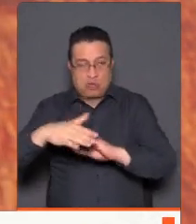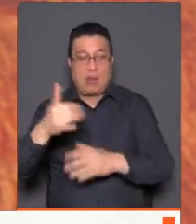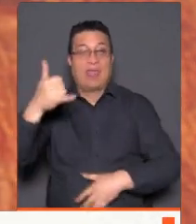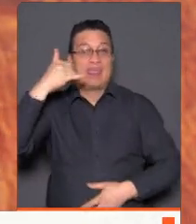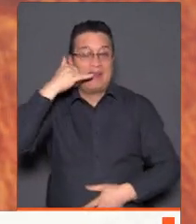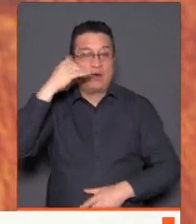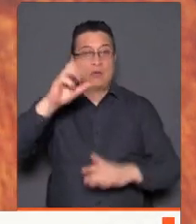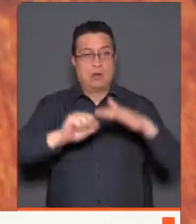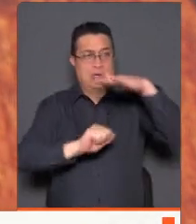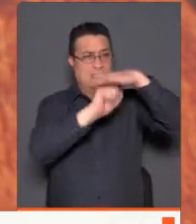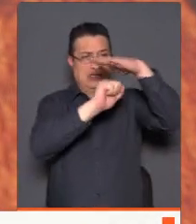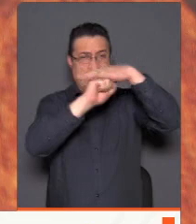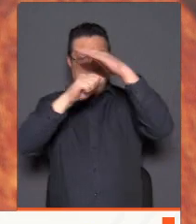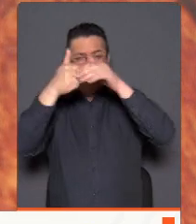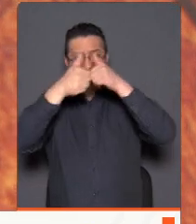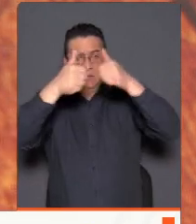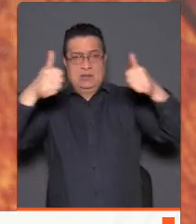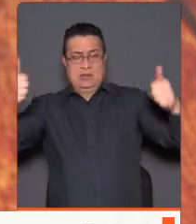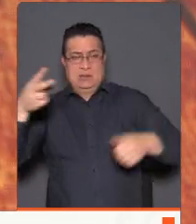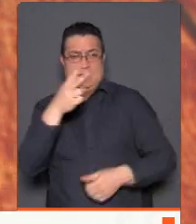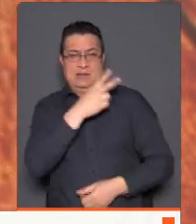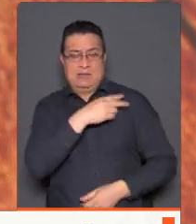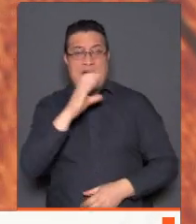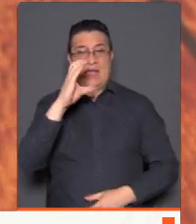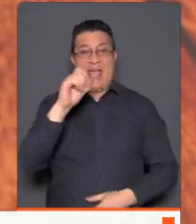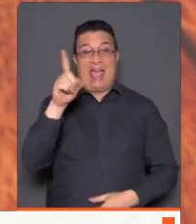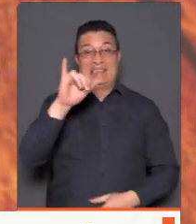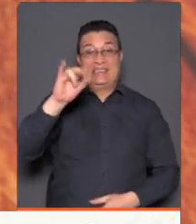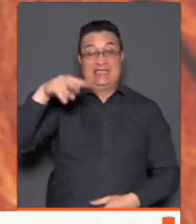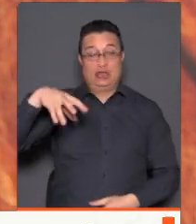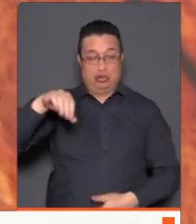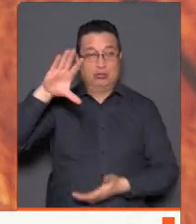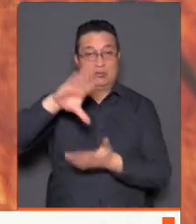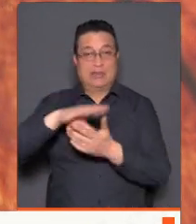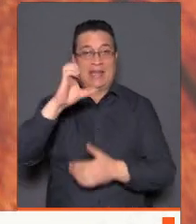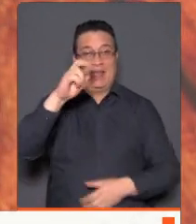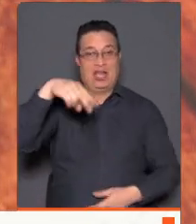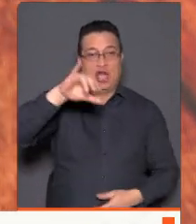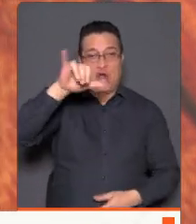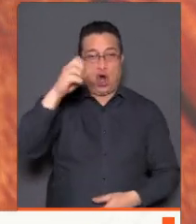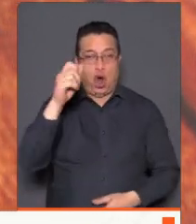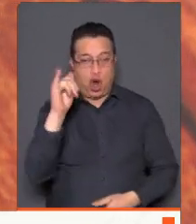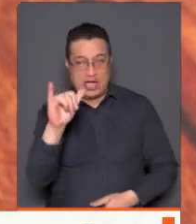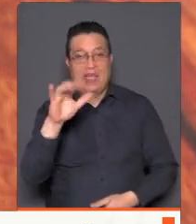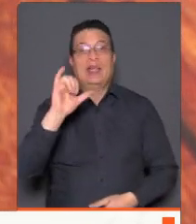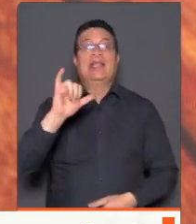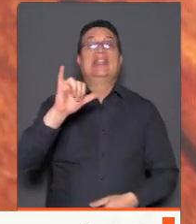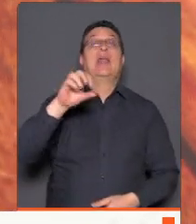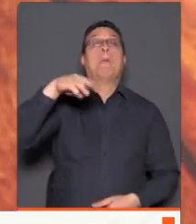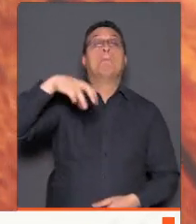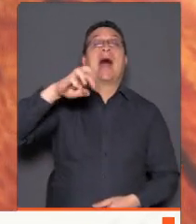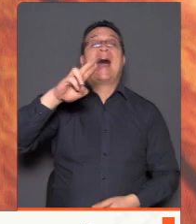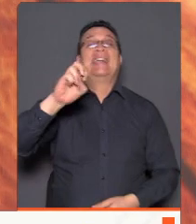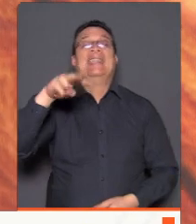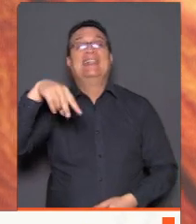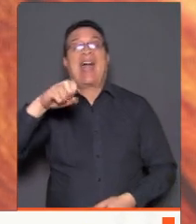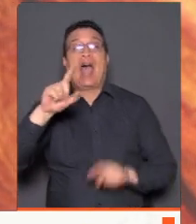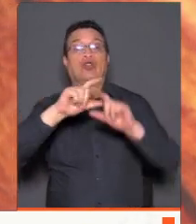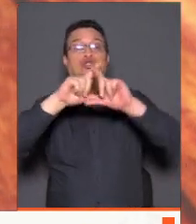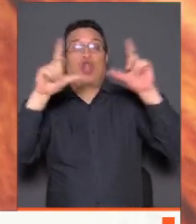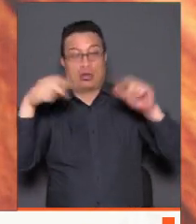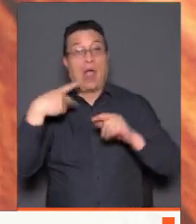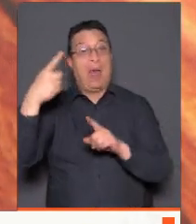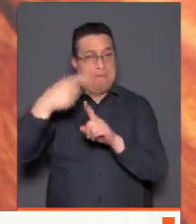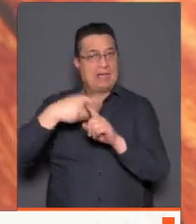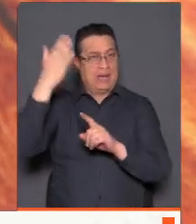más altos ejecutivos de los casinos del país como Enjoy Dreams y Marina del Sol. Es una investigación que partió hace meses,